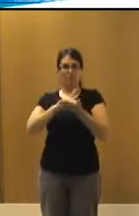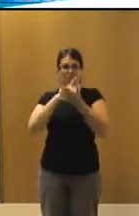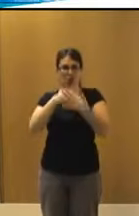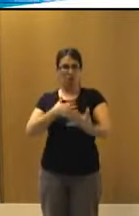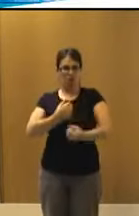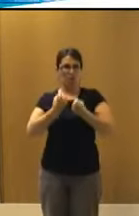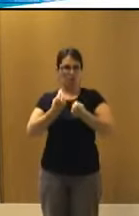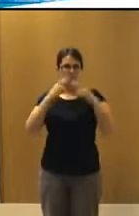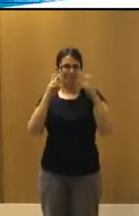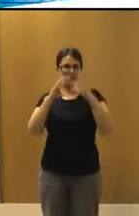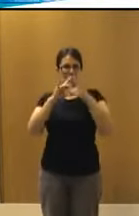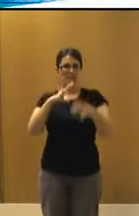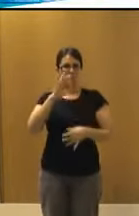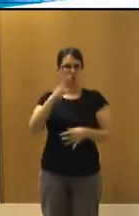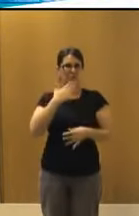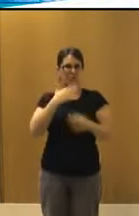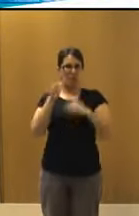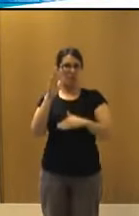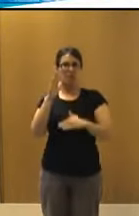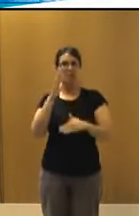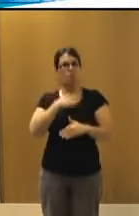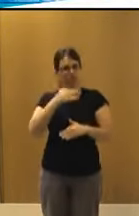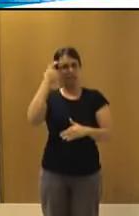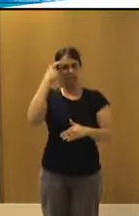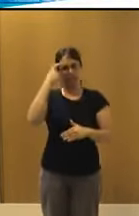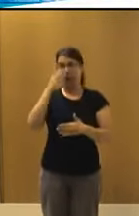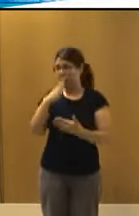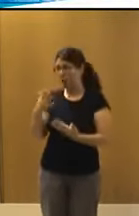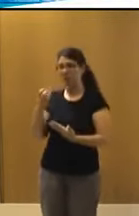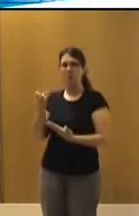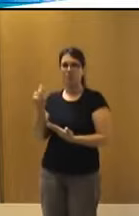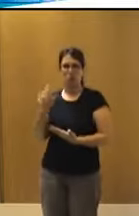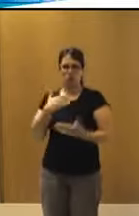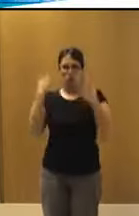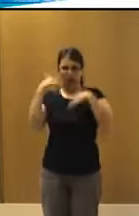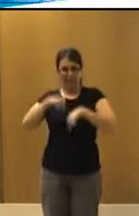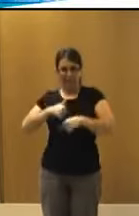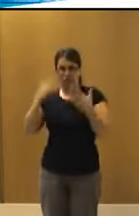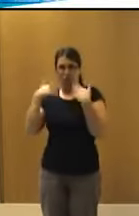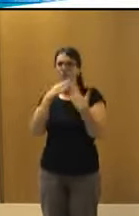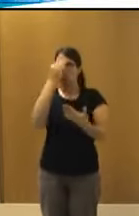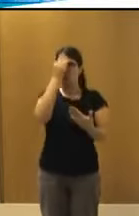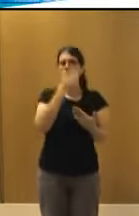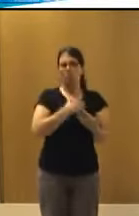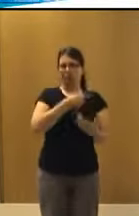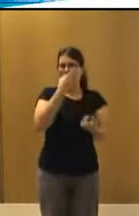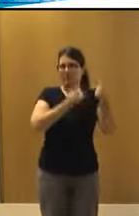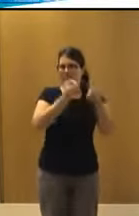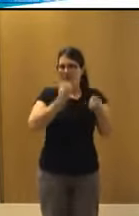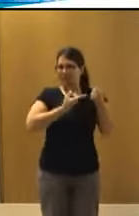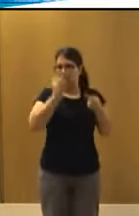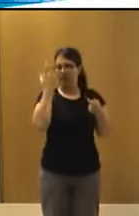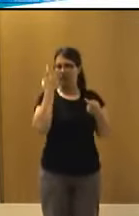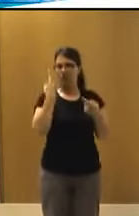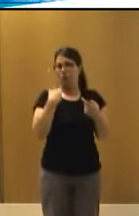datos que tenemos tan potente de Plus es Más se puede saber, pero ahora mismo yo no tengo aquí cifras para comentar. Sospecho